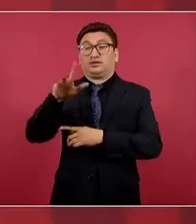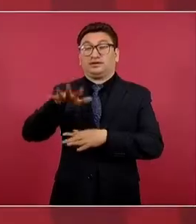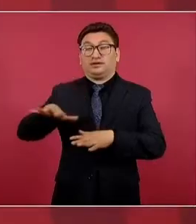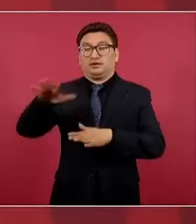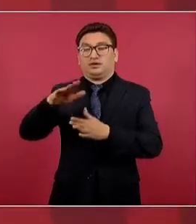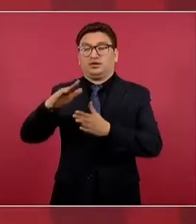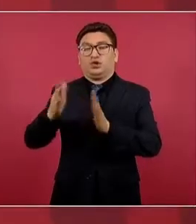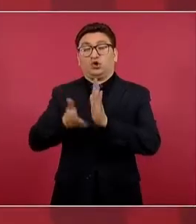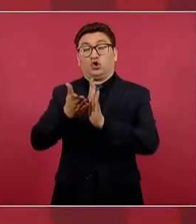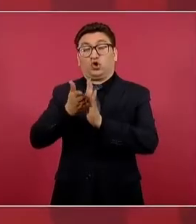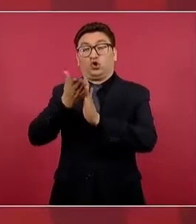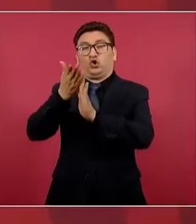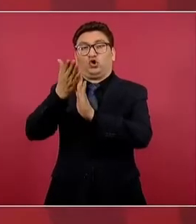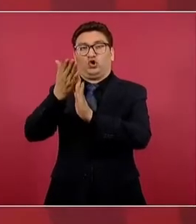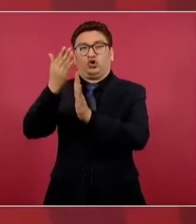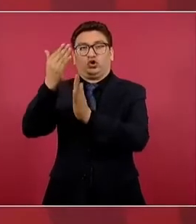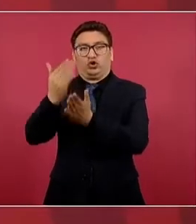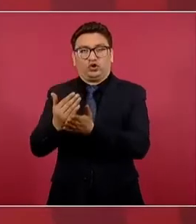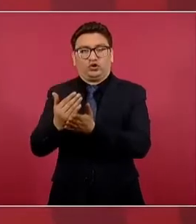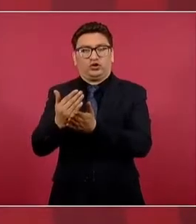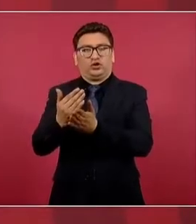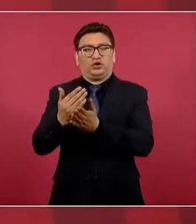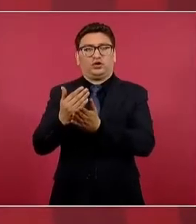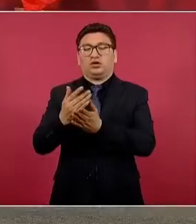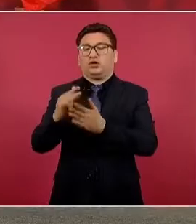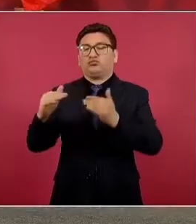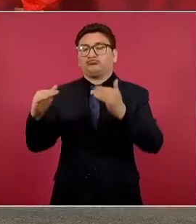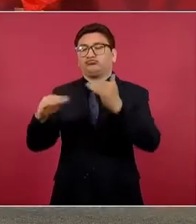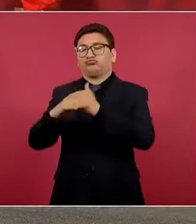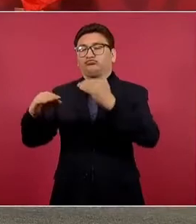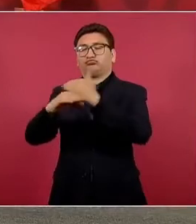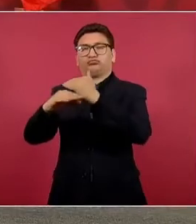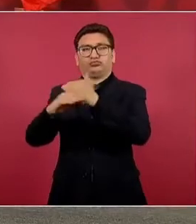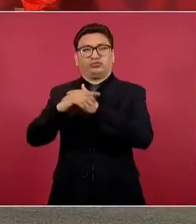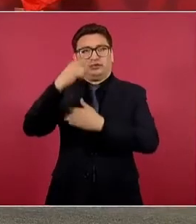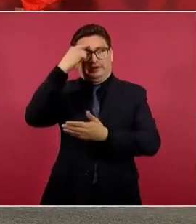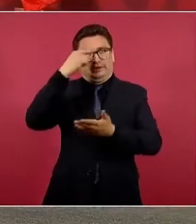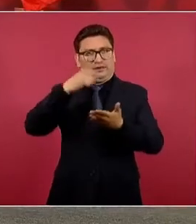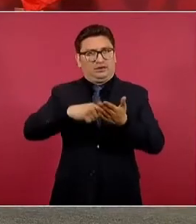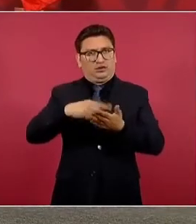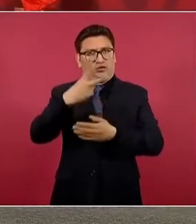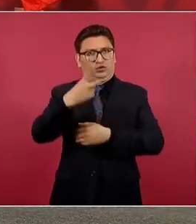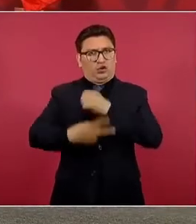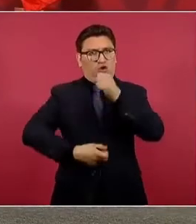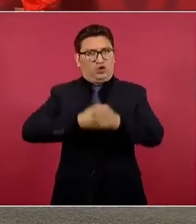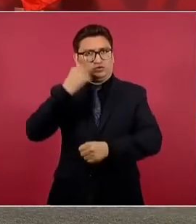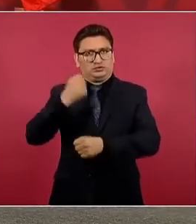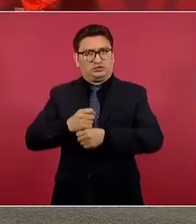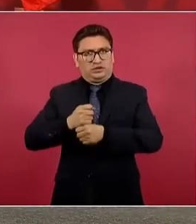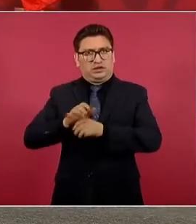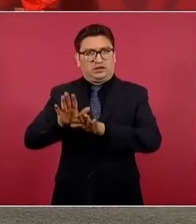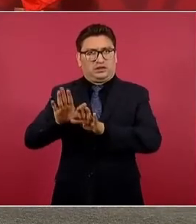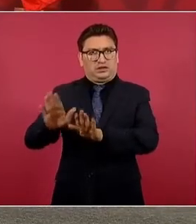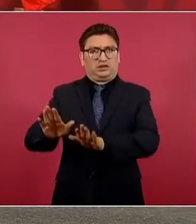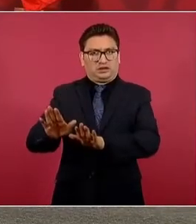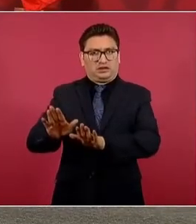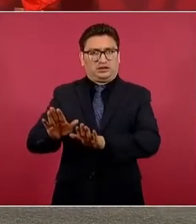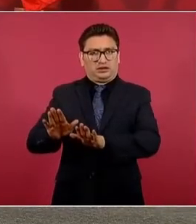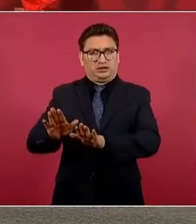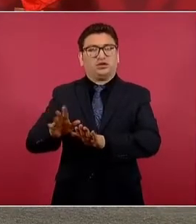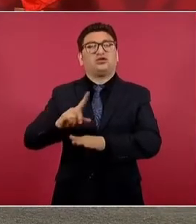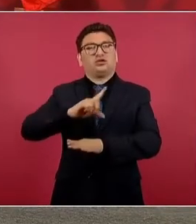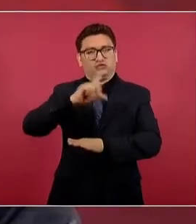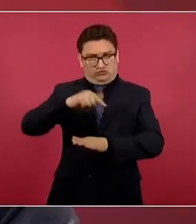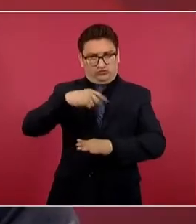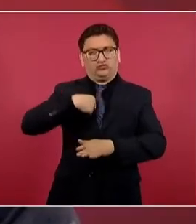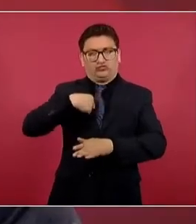la construcción de una autopista, creo que tardó 2 años parado, y fui